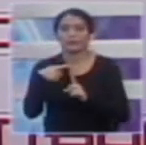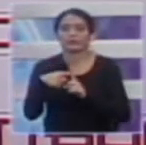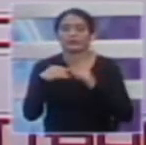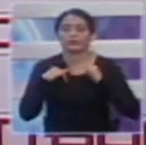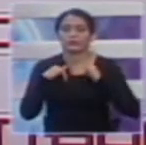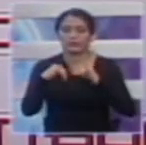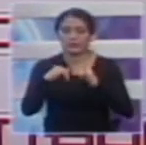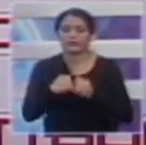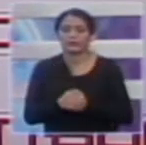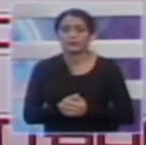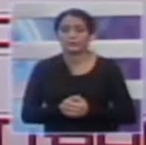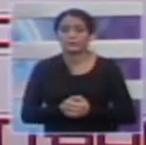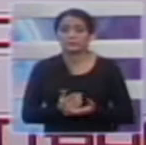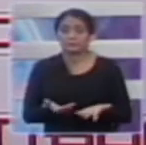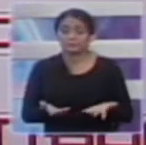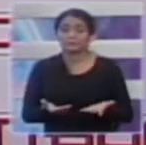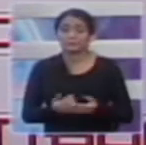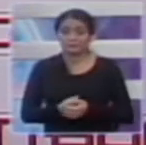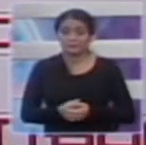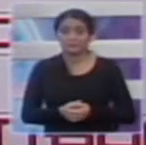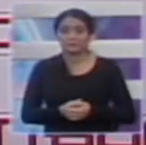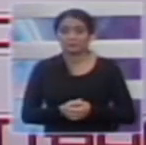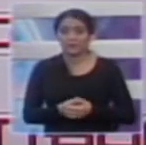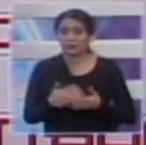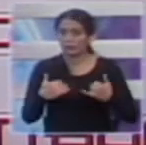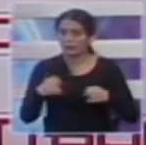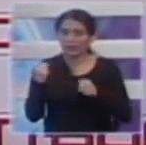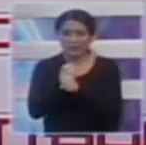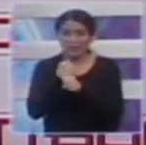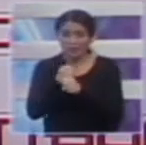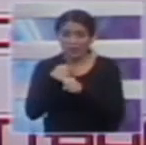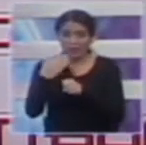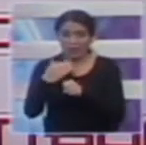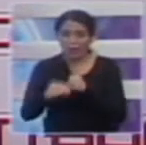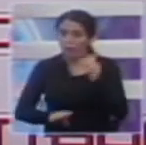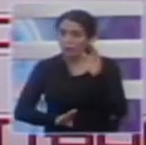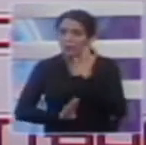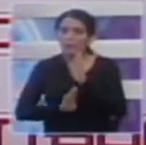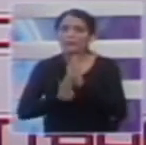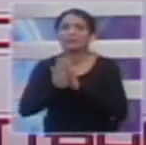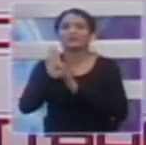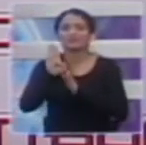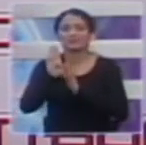llevar un emprendimiento y que eso es lo que termina haciendo